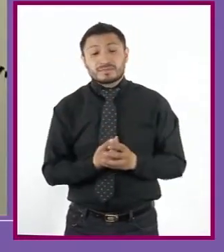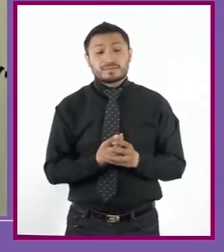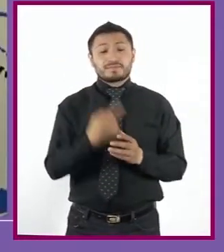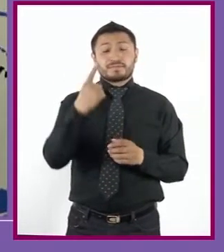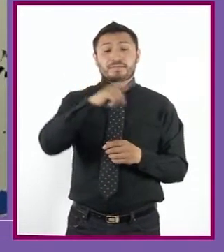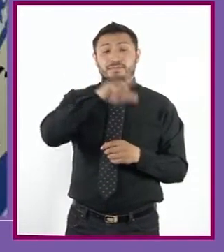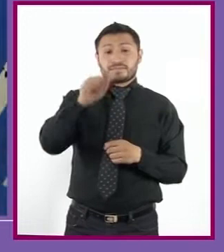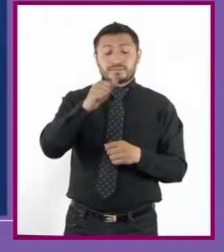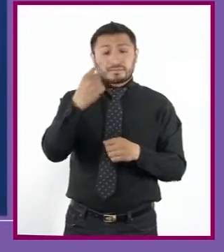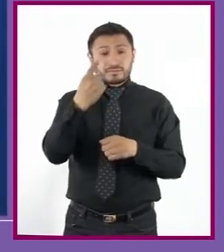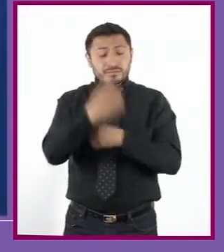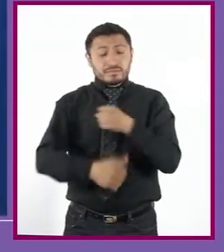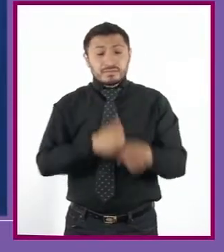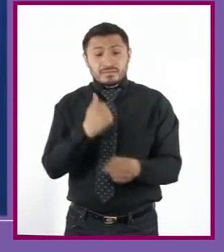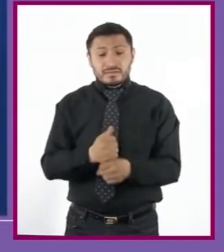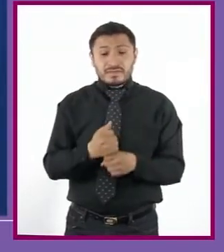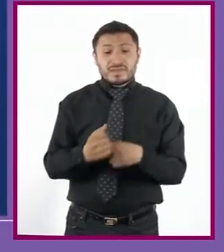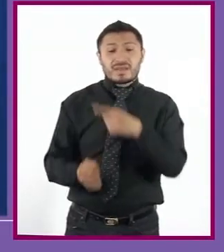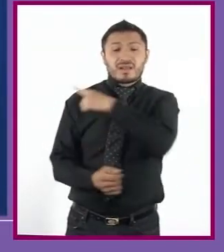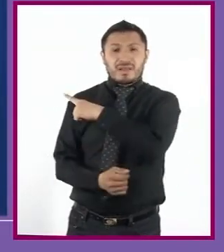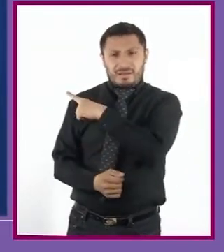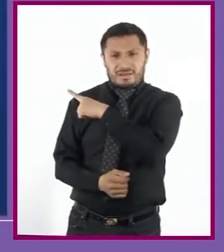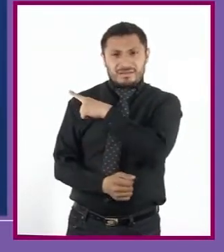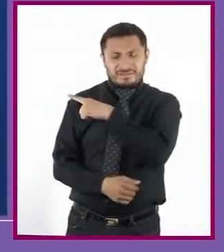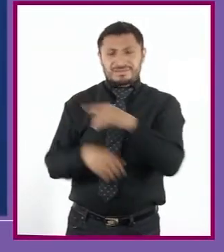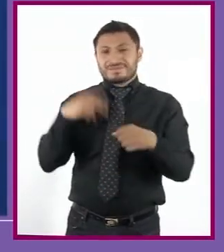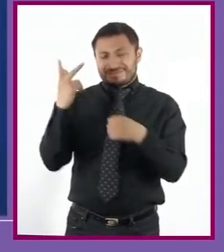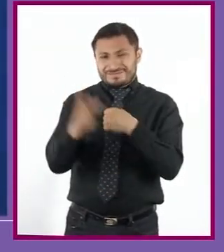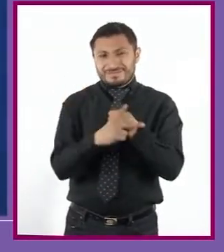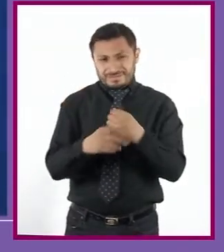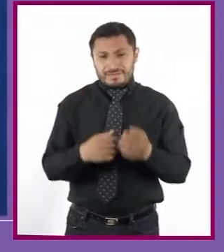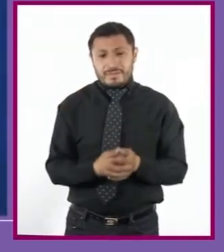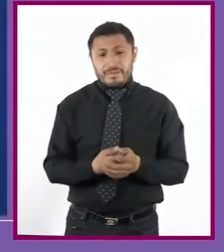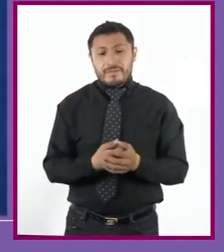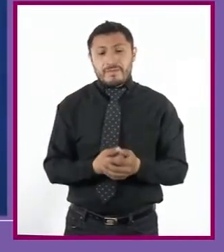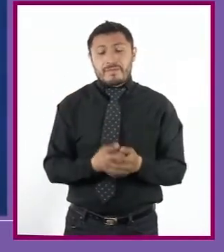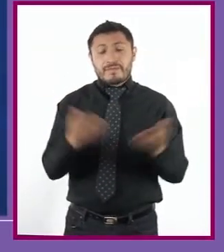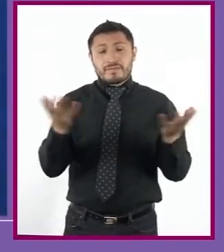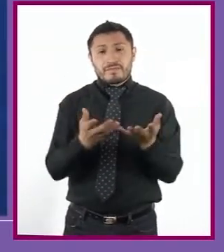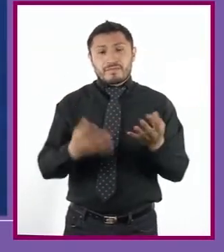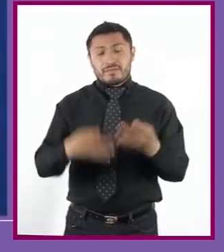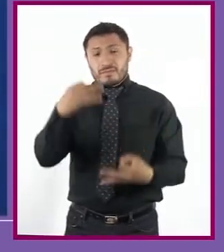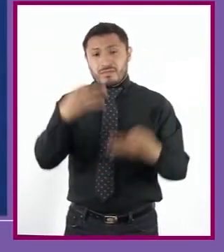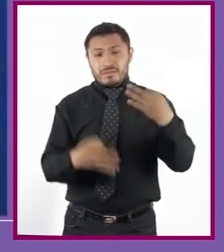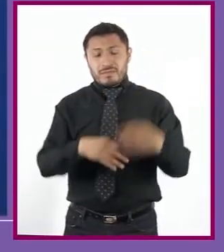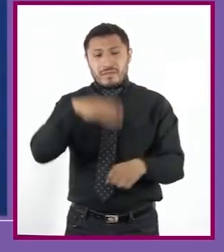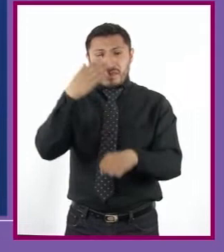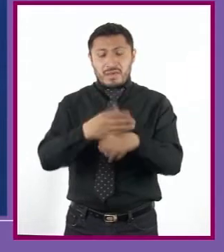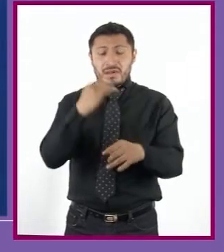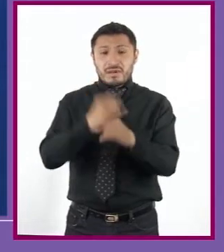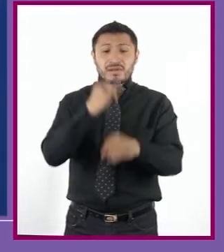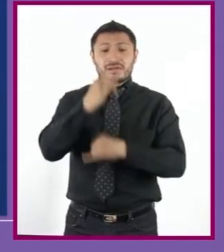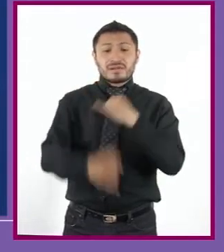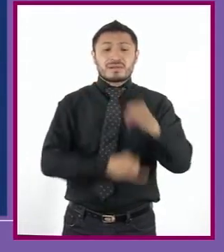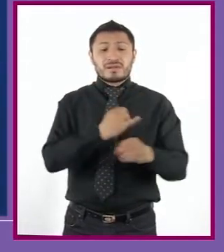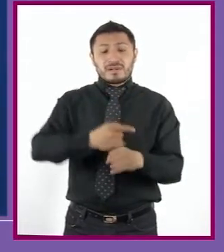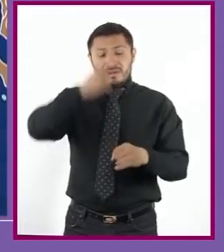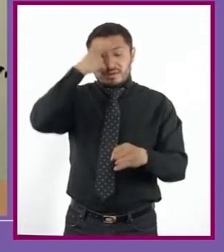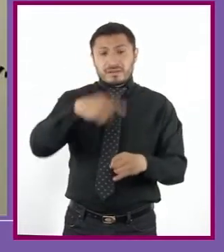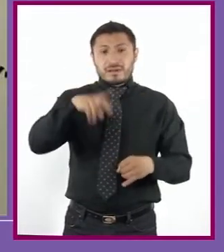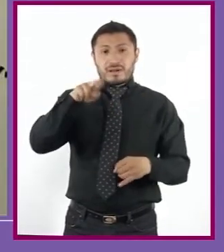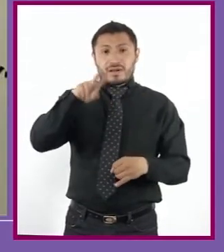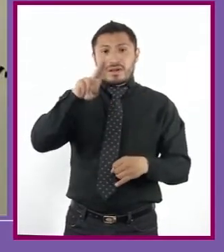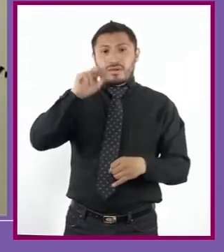Un año después, en Arusha, República Unida de Tanzania, se formó el Tribunal Penal Internacional para